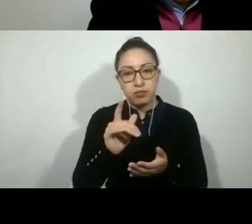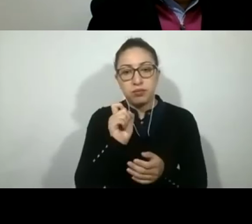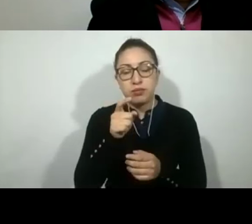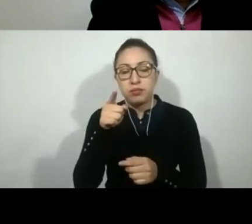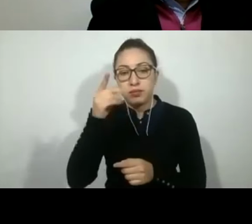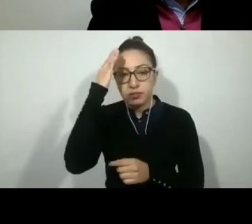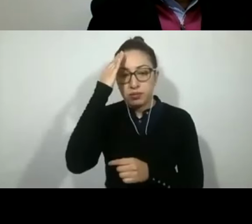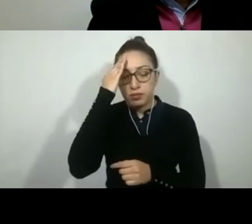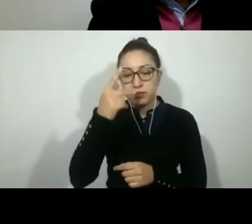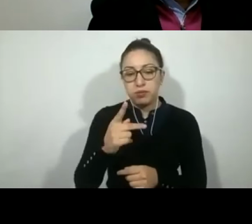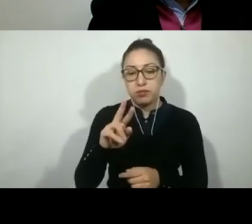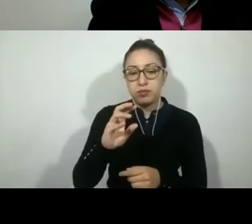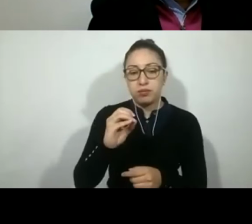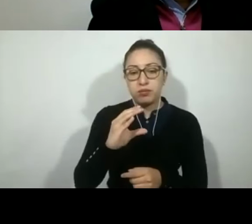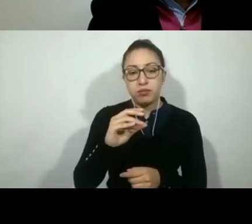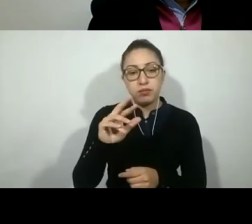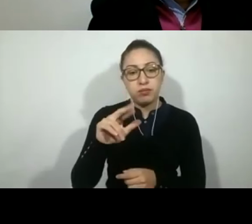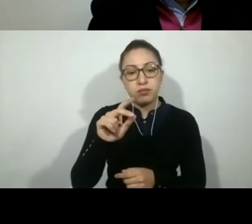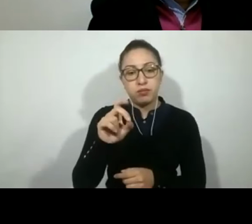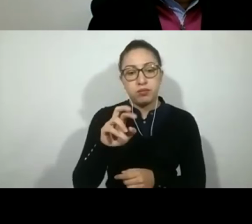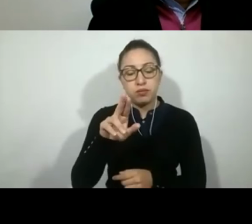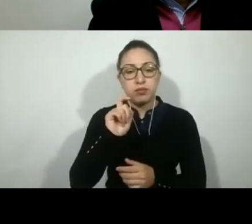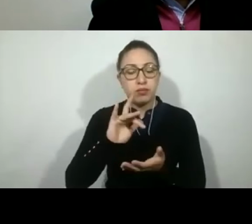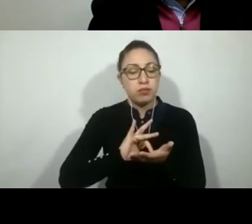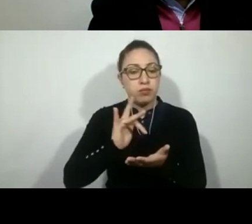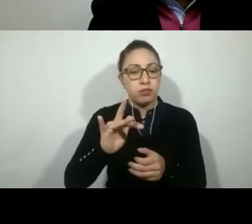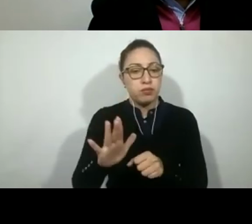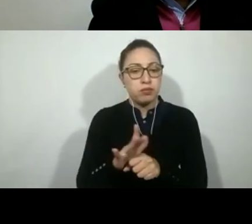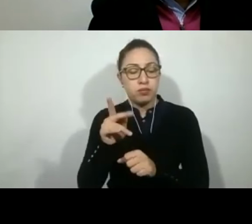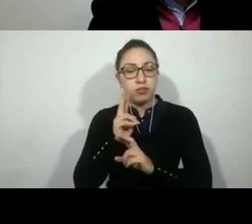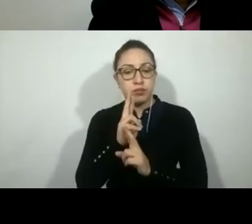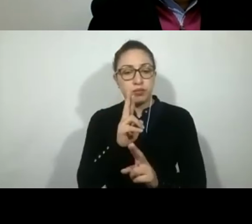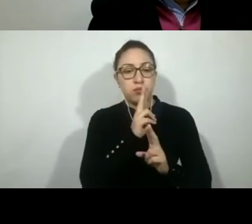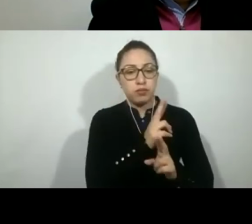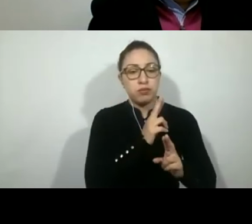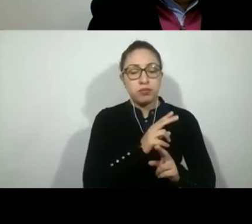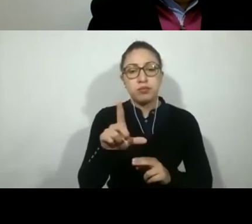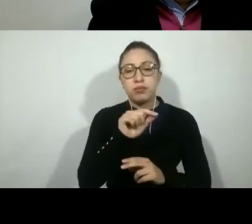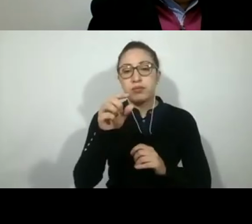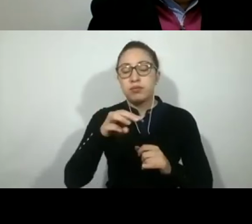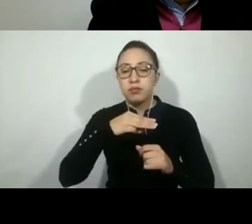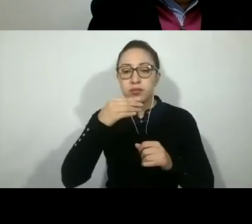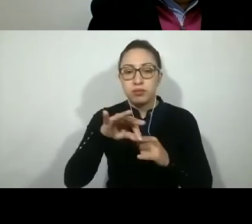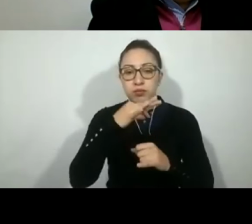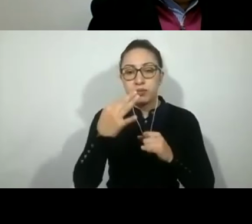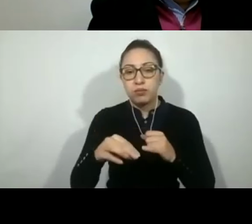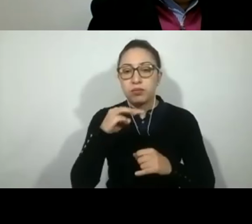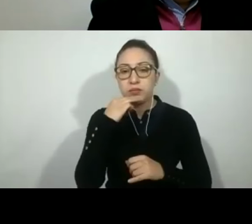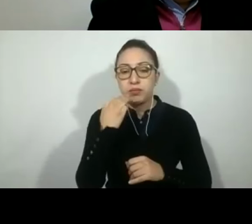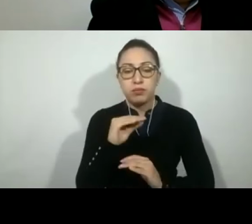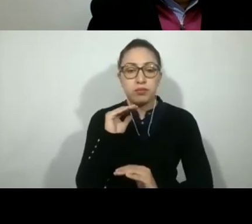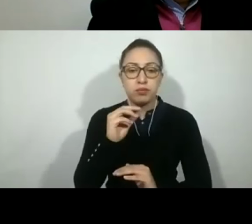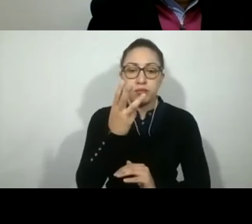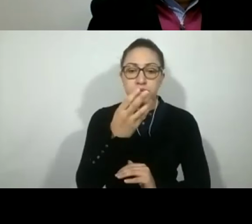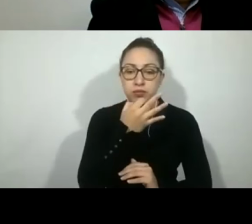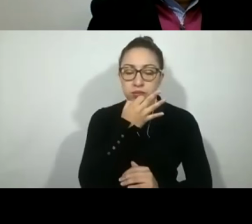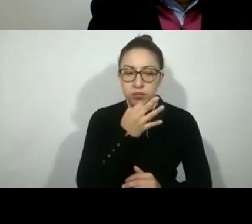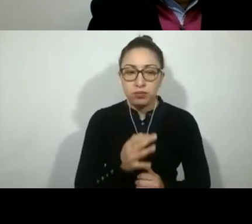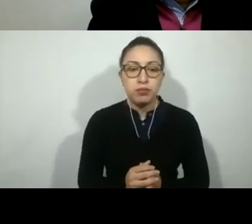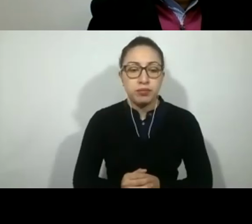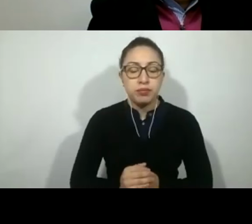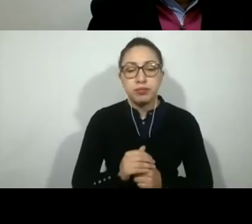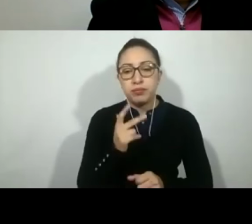parte de la persona servidora y le dará el uso de la voz para que dé un mensaje final hasta por 3 minutos.